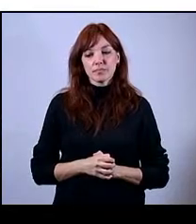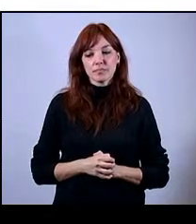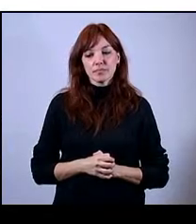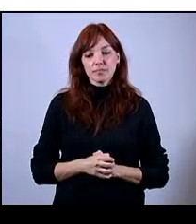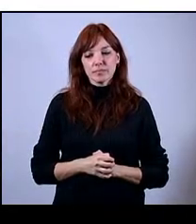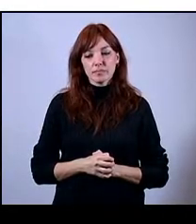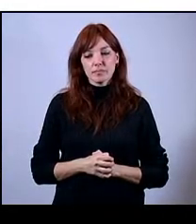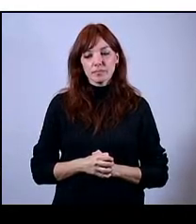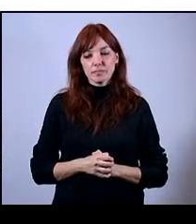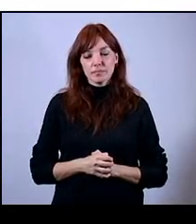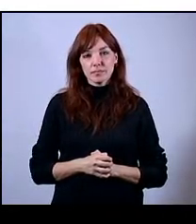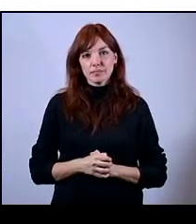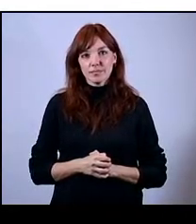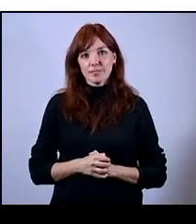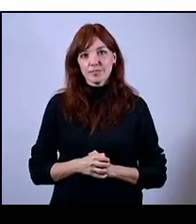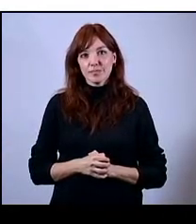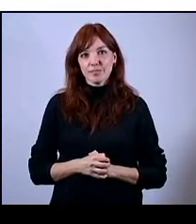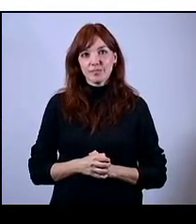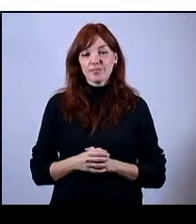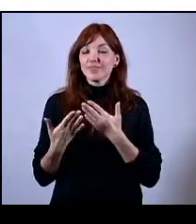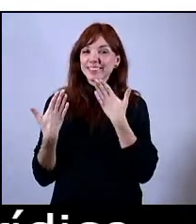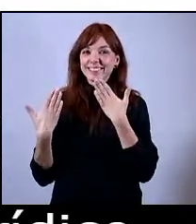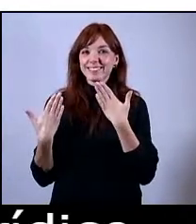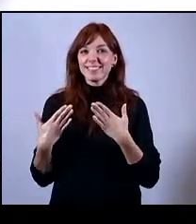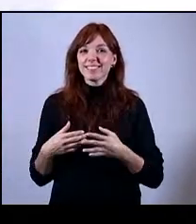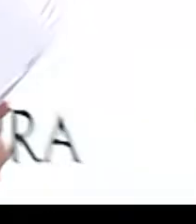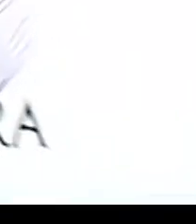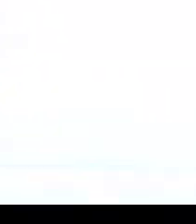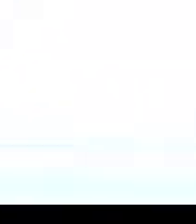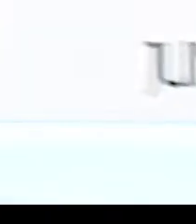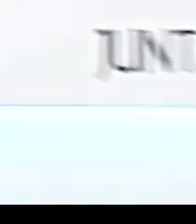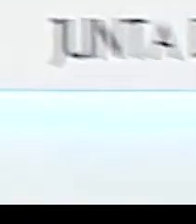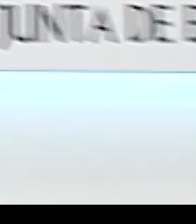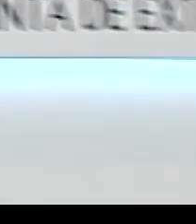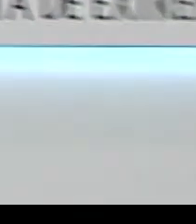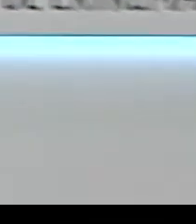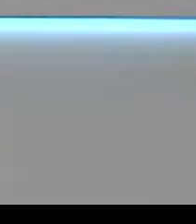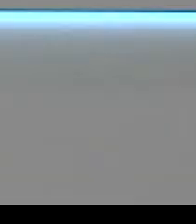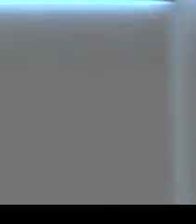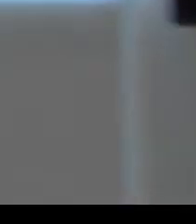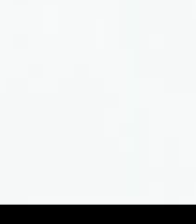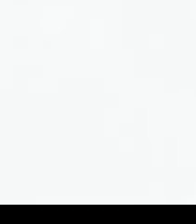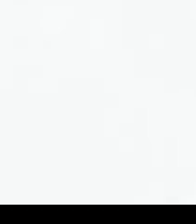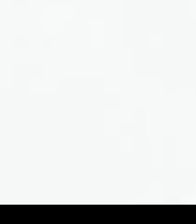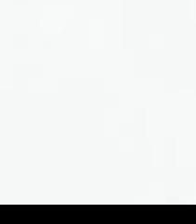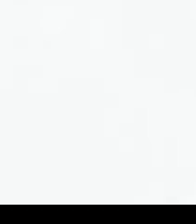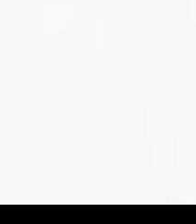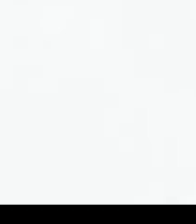Pues muy bien, muchas gracias. Por poco no me mato antes de aquí.